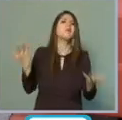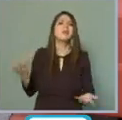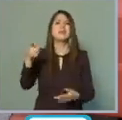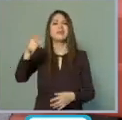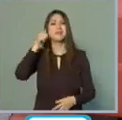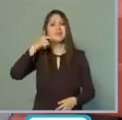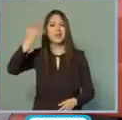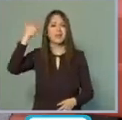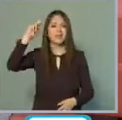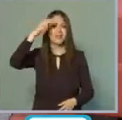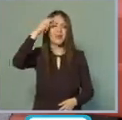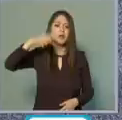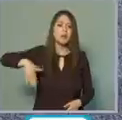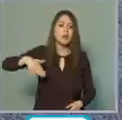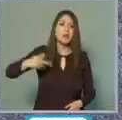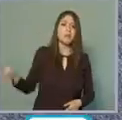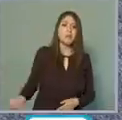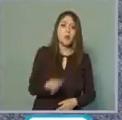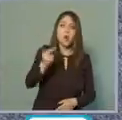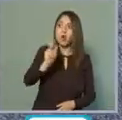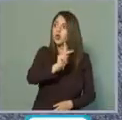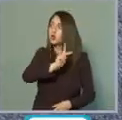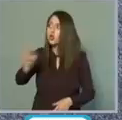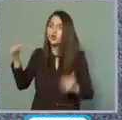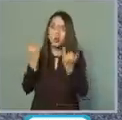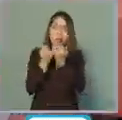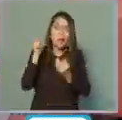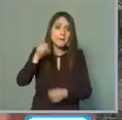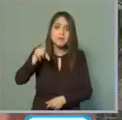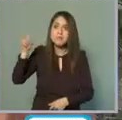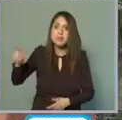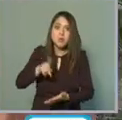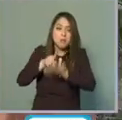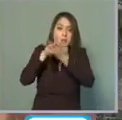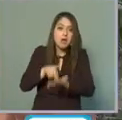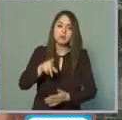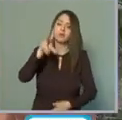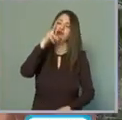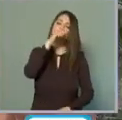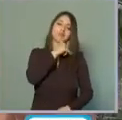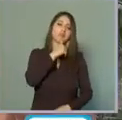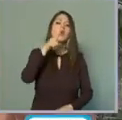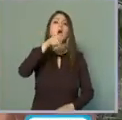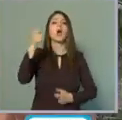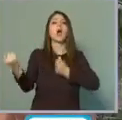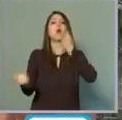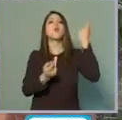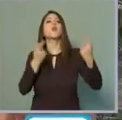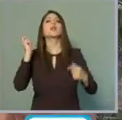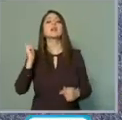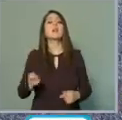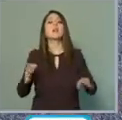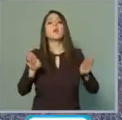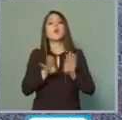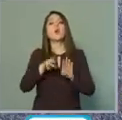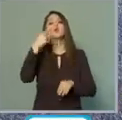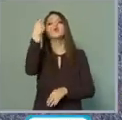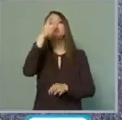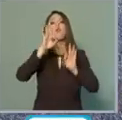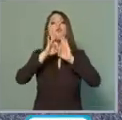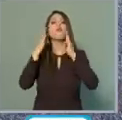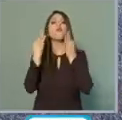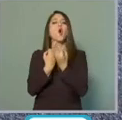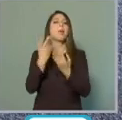No todos podemos pesar lo mismo. Sí. Habrá quien tiene tendencia por su origen de la raza, aunque suena muy Sí, feo,